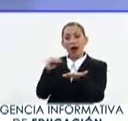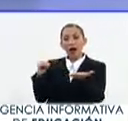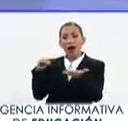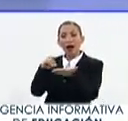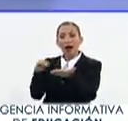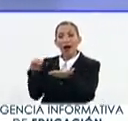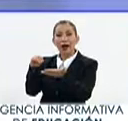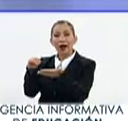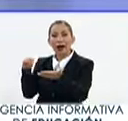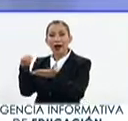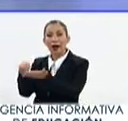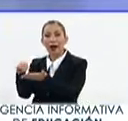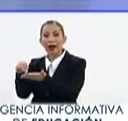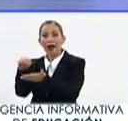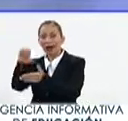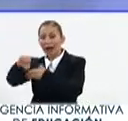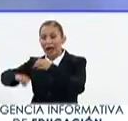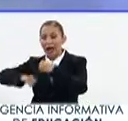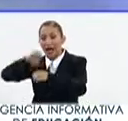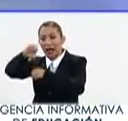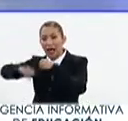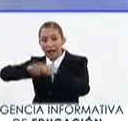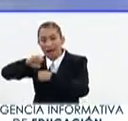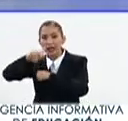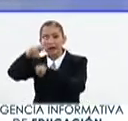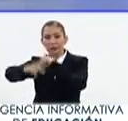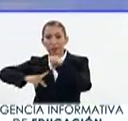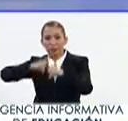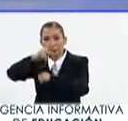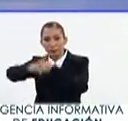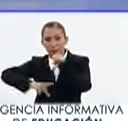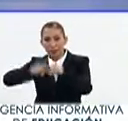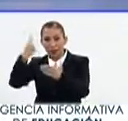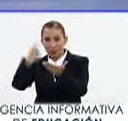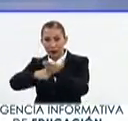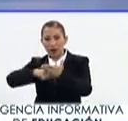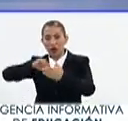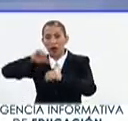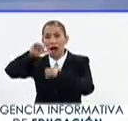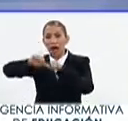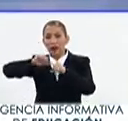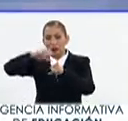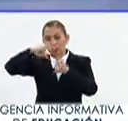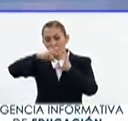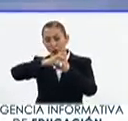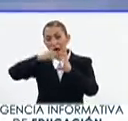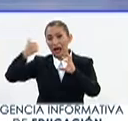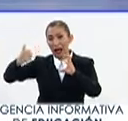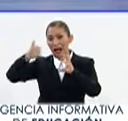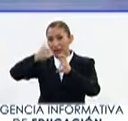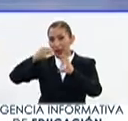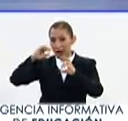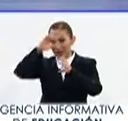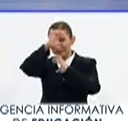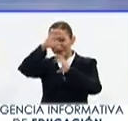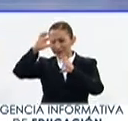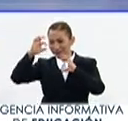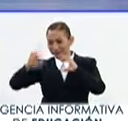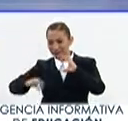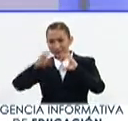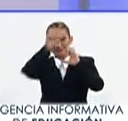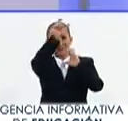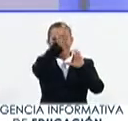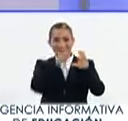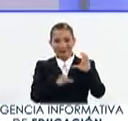incorporando electrones y protones a los átomos. Cada una de las posiciones, de las casillas